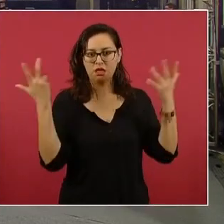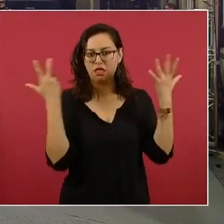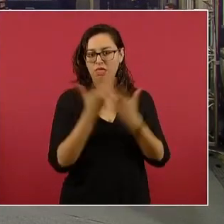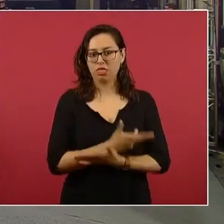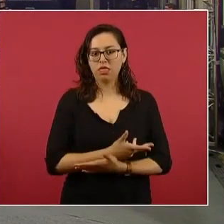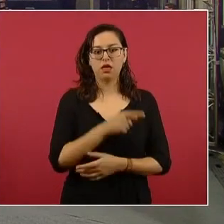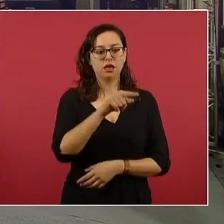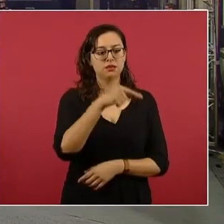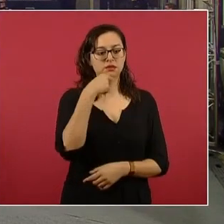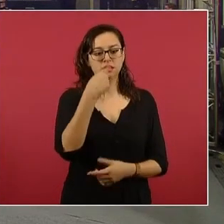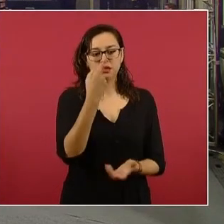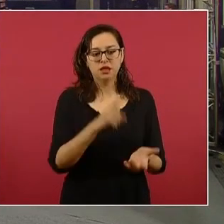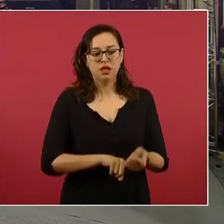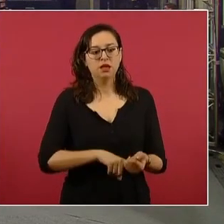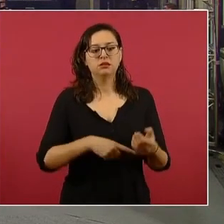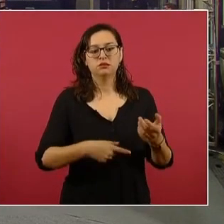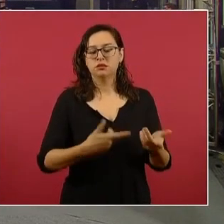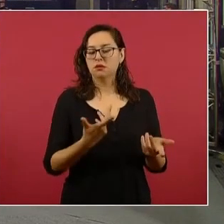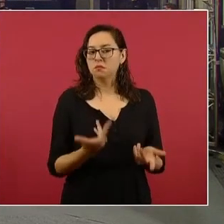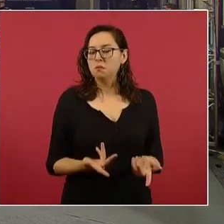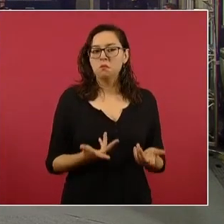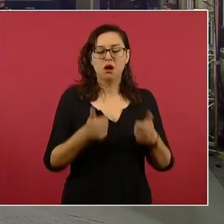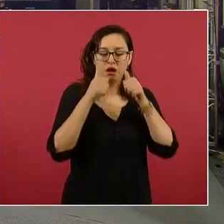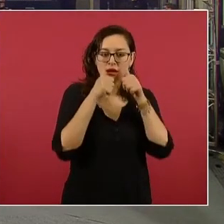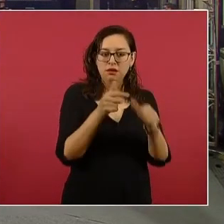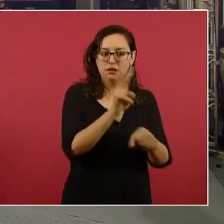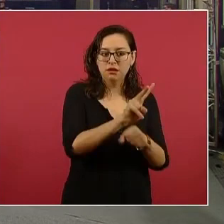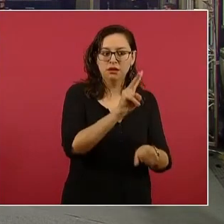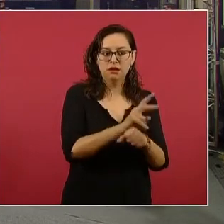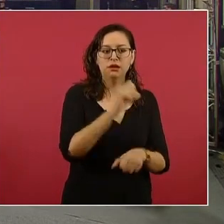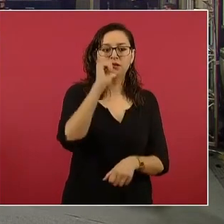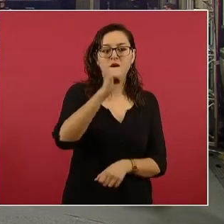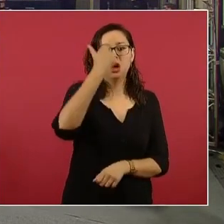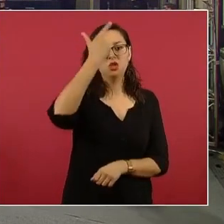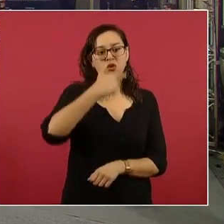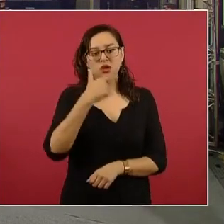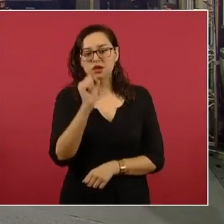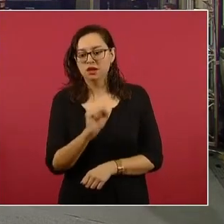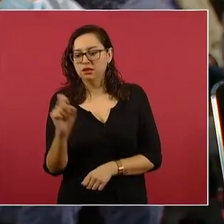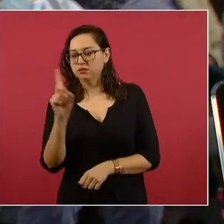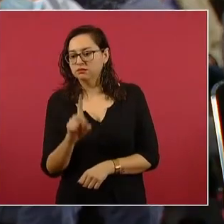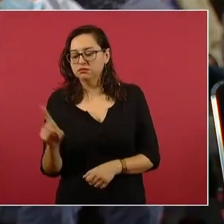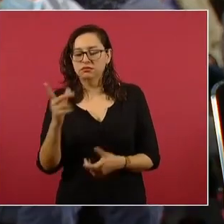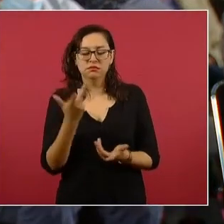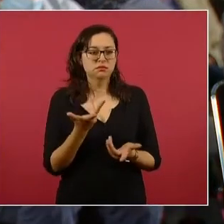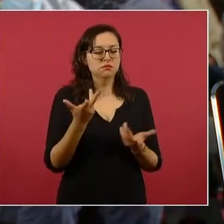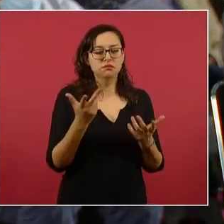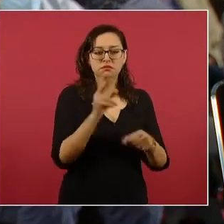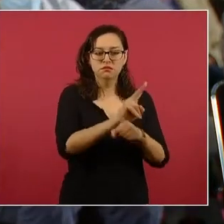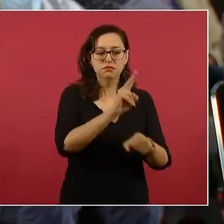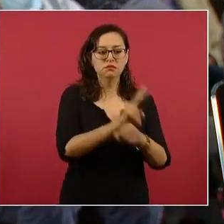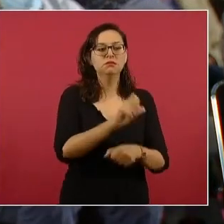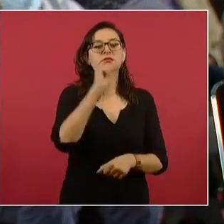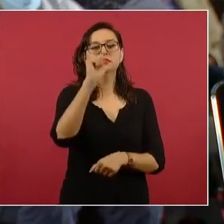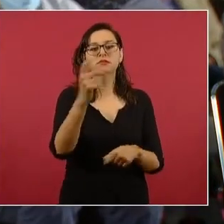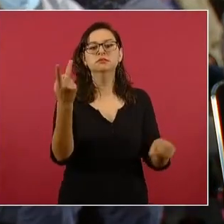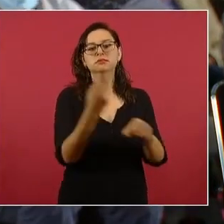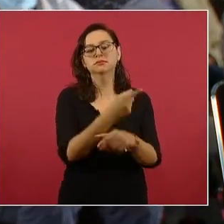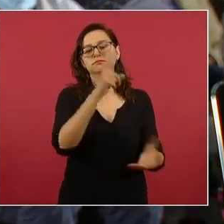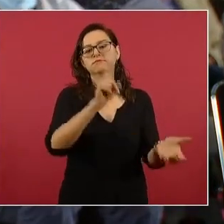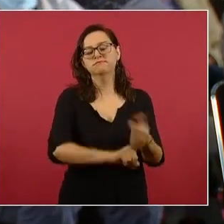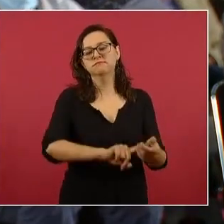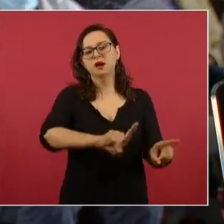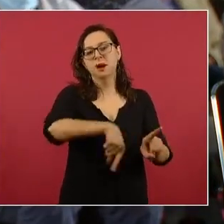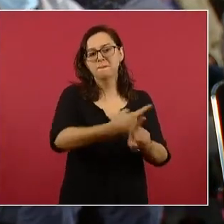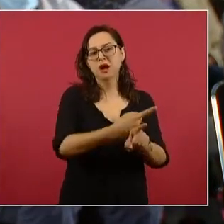niños quedaban abandonados durante las noches y fines de semana, que eso posibilitó que 3 de ellos pues fueran víctimas de violaciones